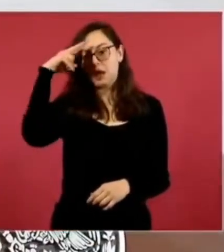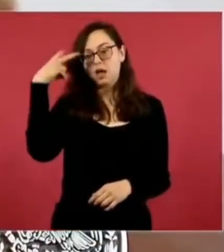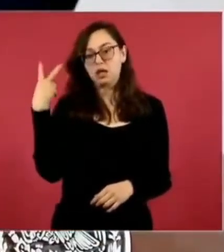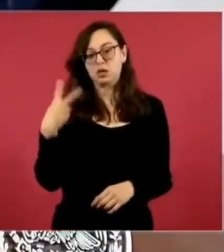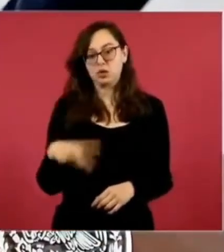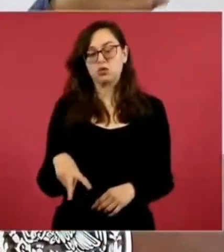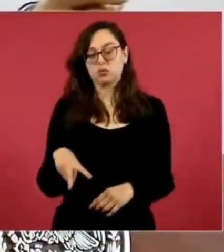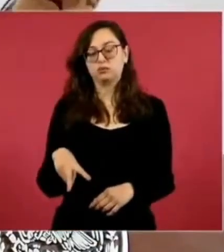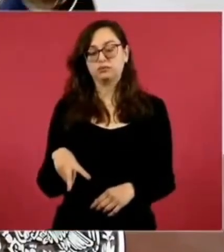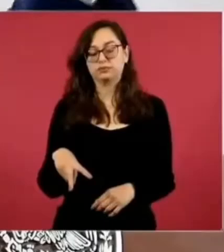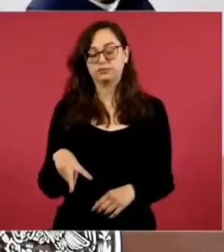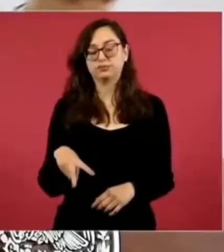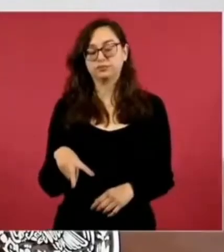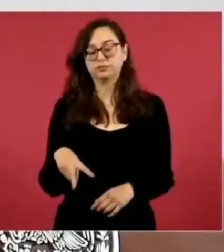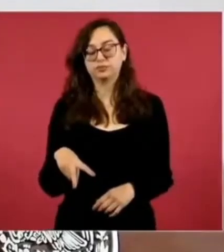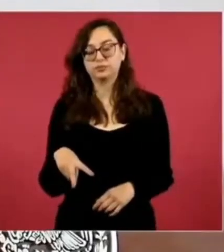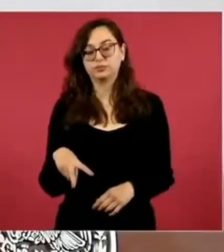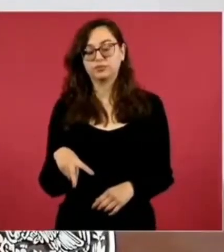todos ellos,